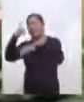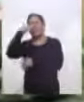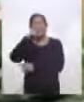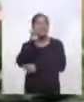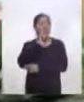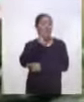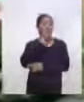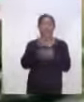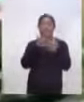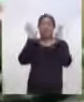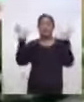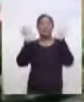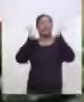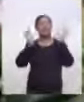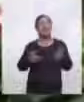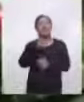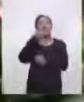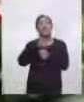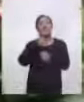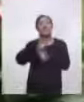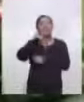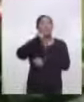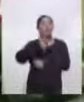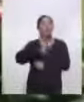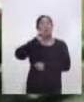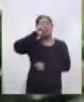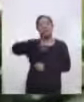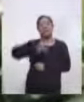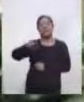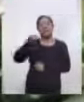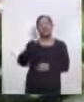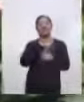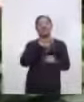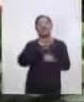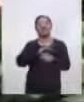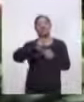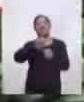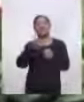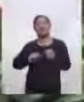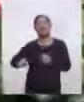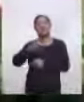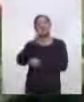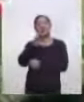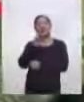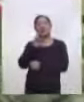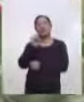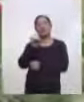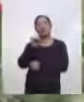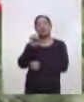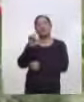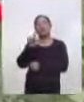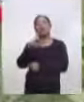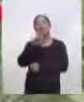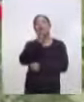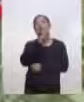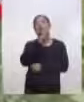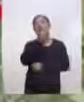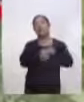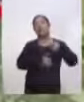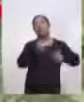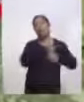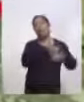dadas las condiciones para la primera mujer secretaria de la Defensa Nacional. La coronel Mariana de la Cruz, con más de 30 años en la